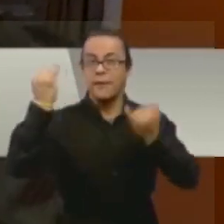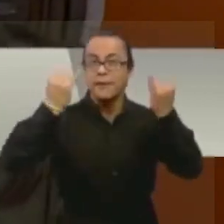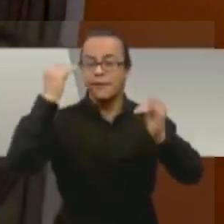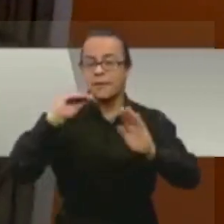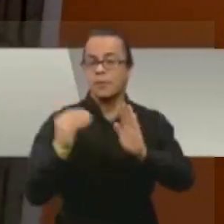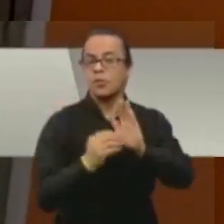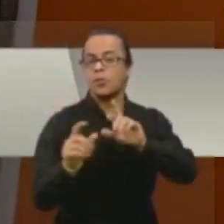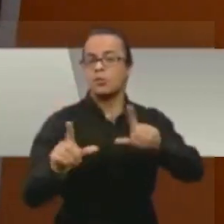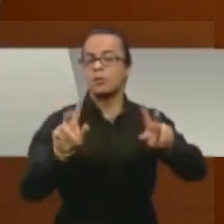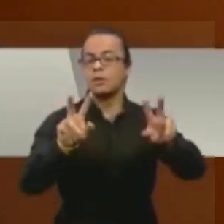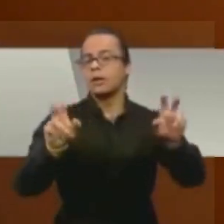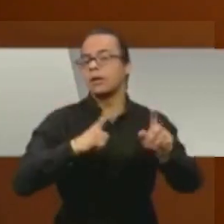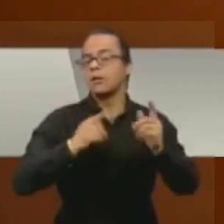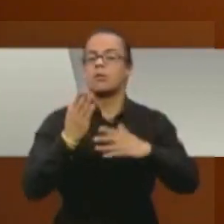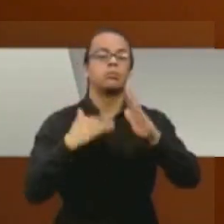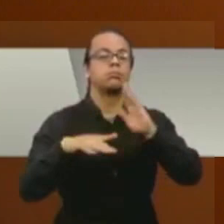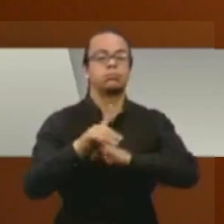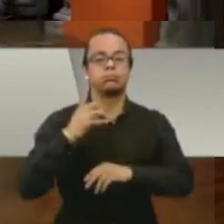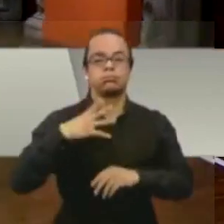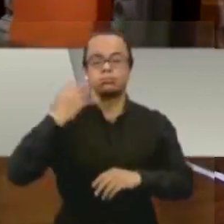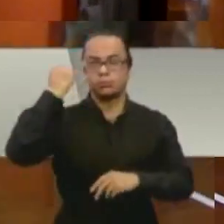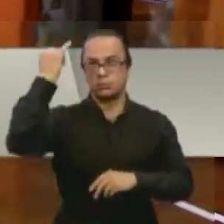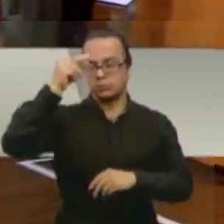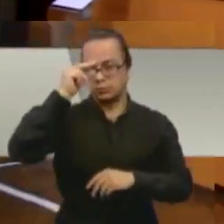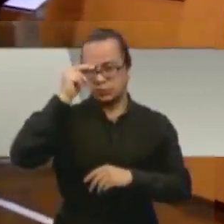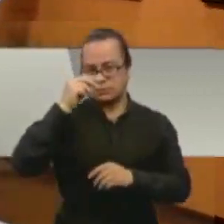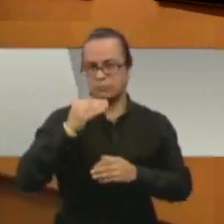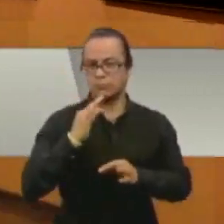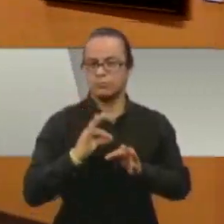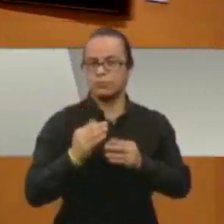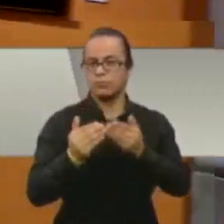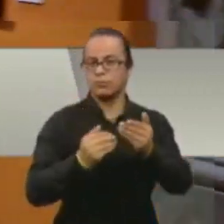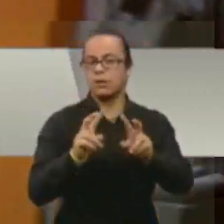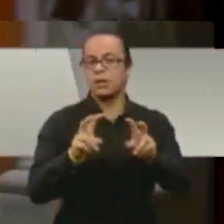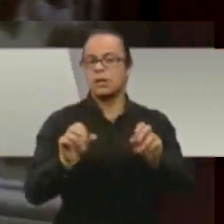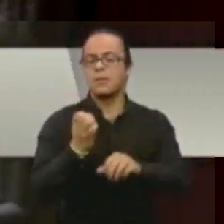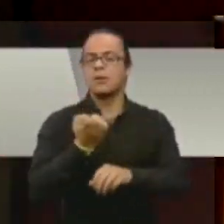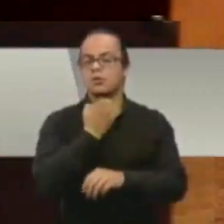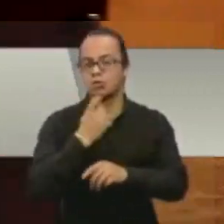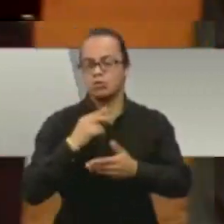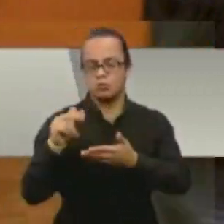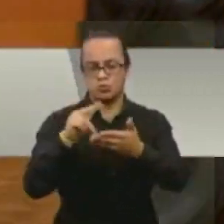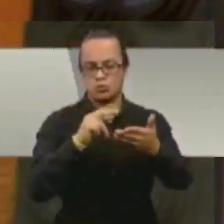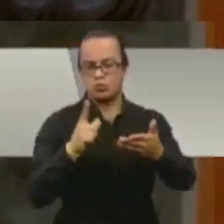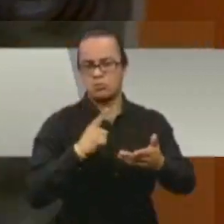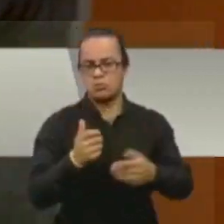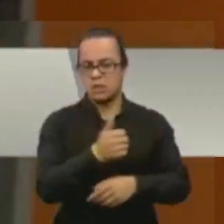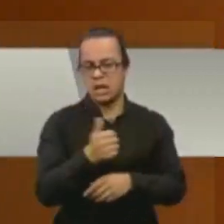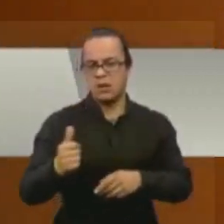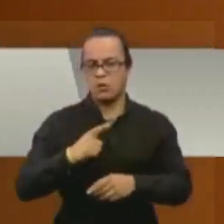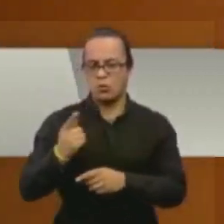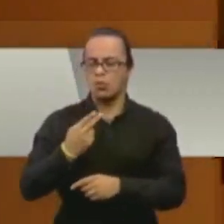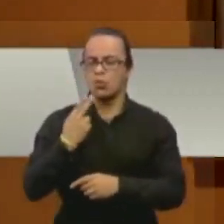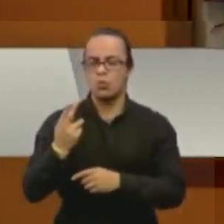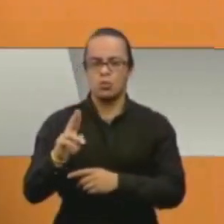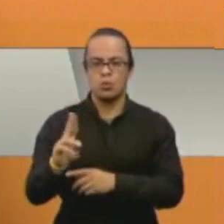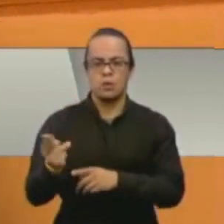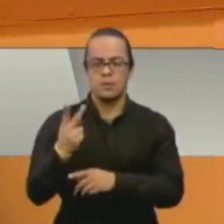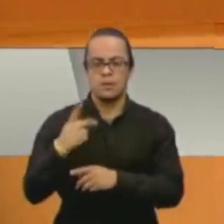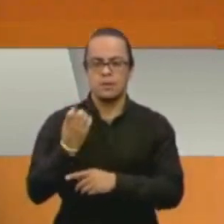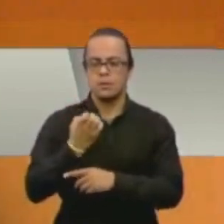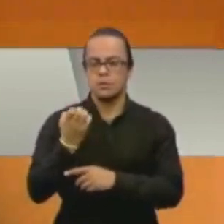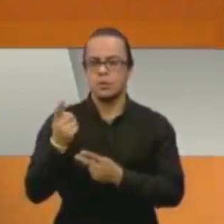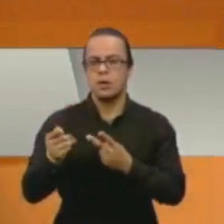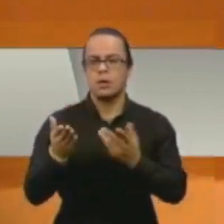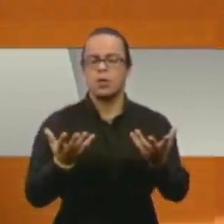contraponer la creación artística intelectualizada desde la Academia Mexicana de Pintura, es decir, el punto de vista universitario, versus la creación